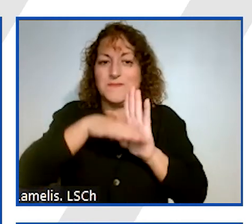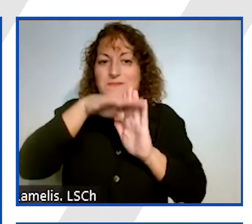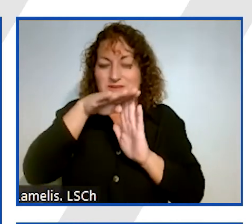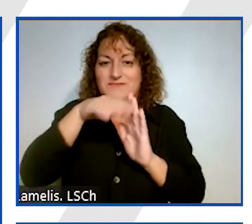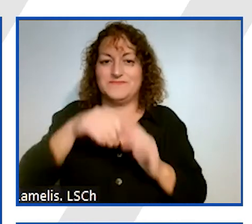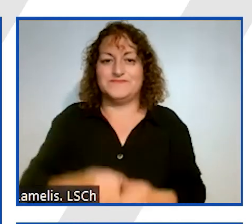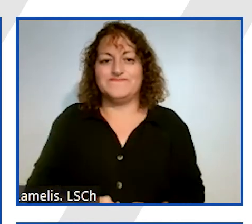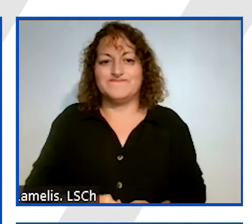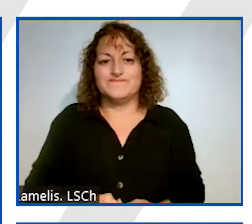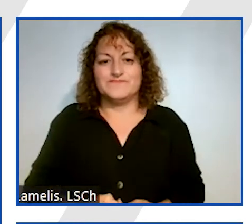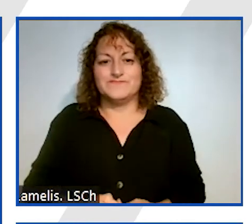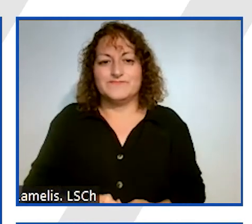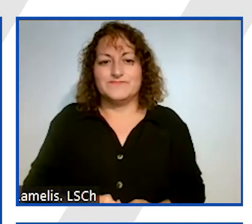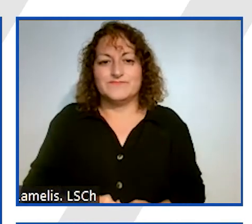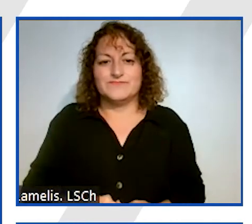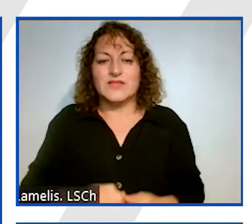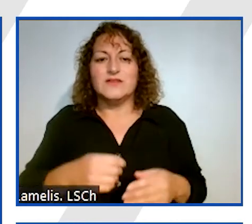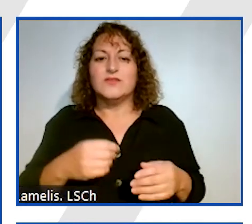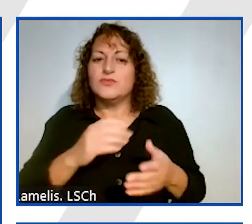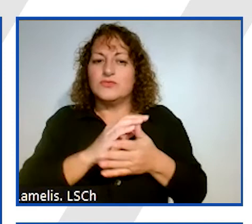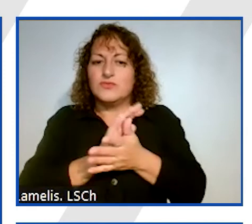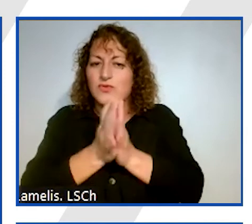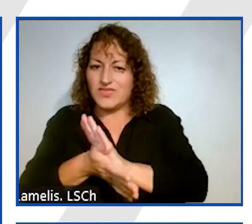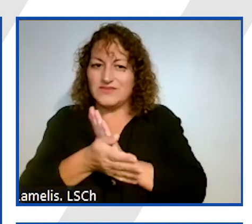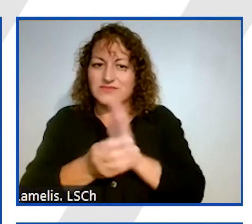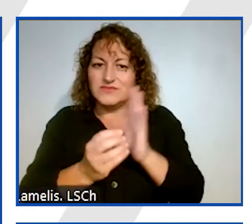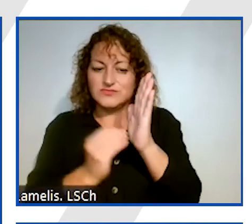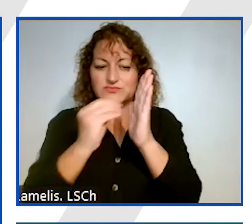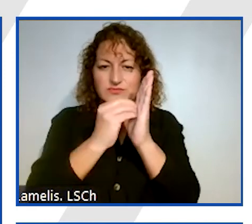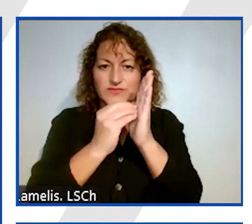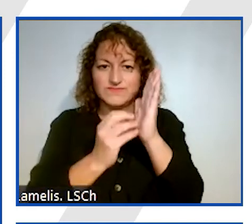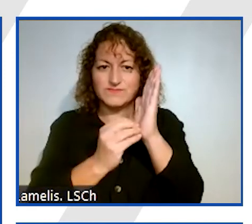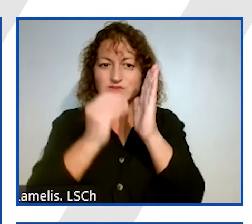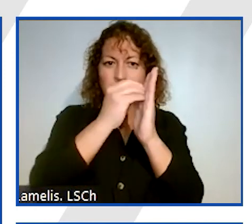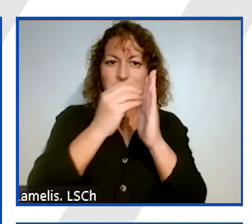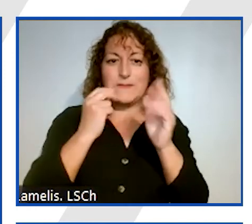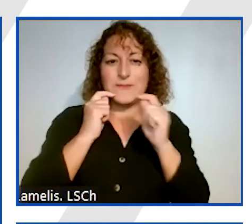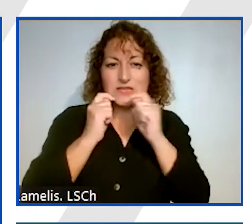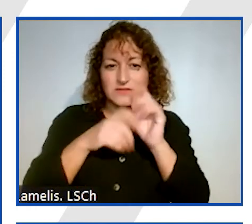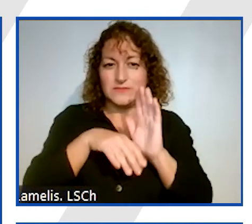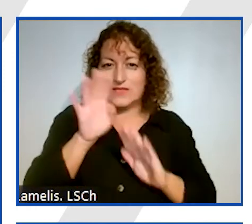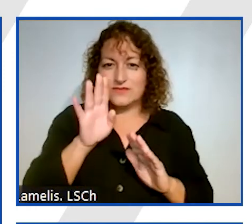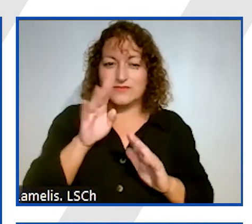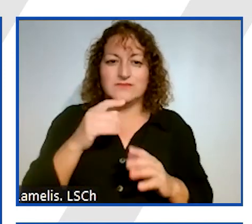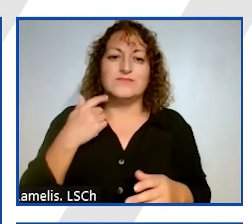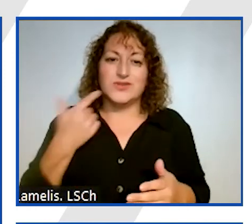Y en todas que suben de categoría, y en todas las especies, es por efecto de la sobrepesca.